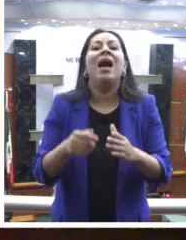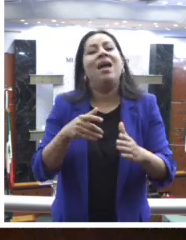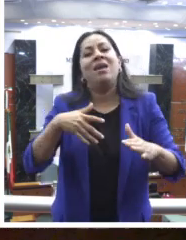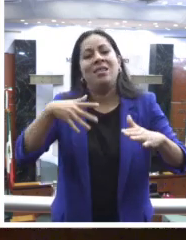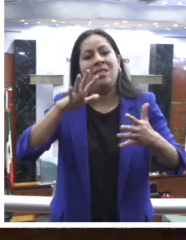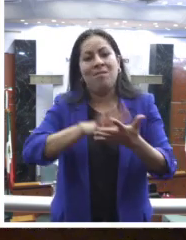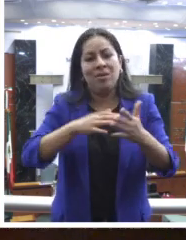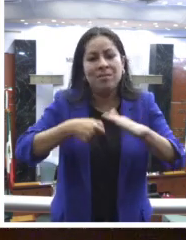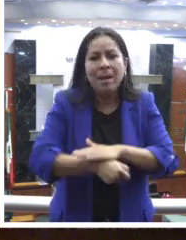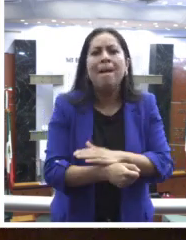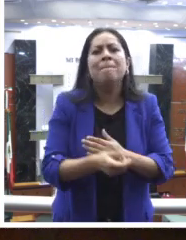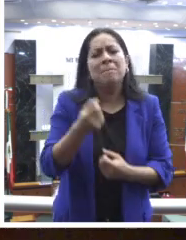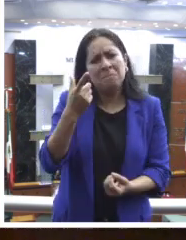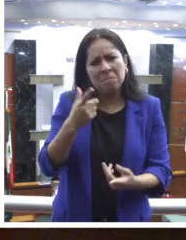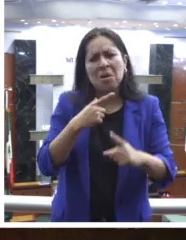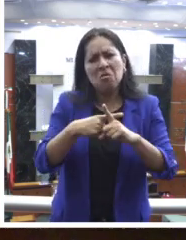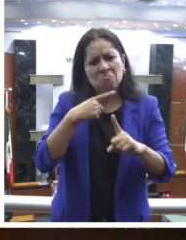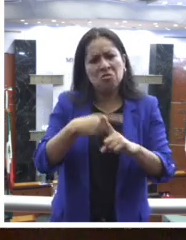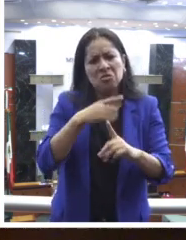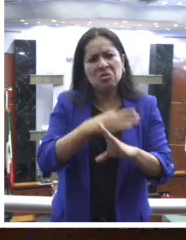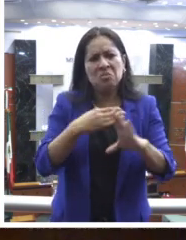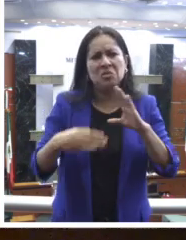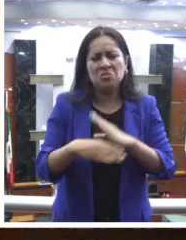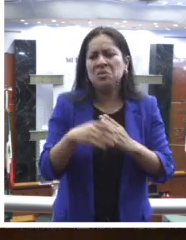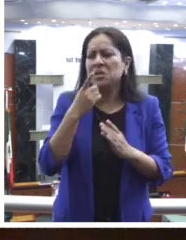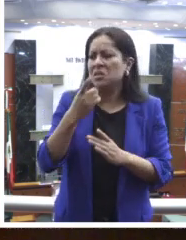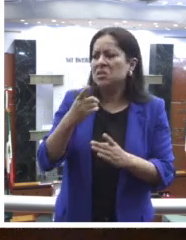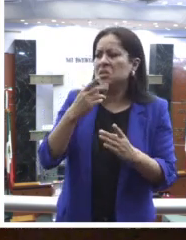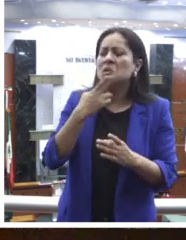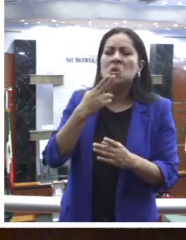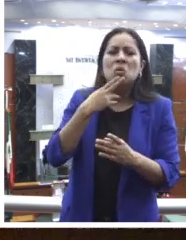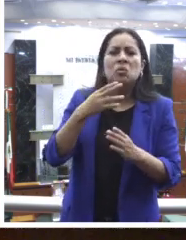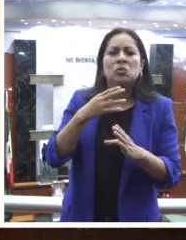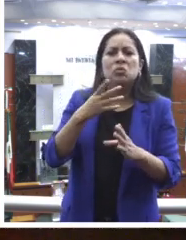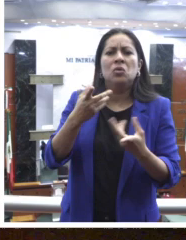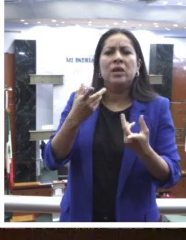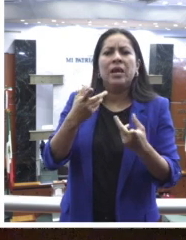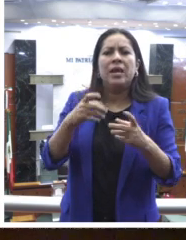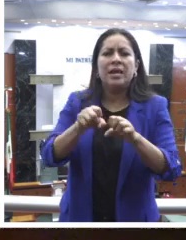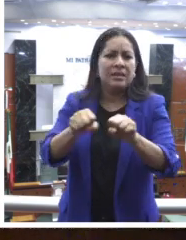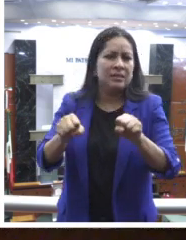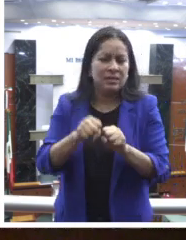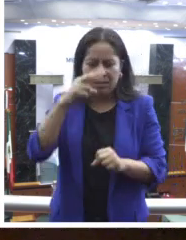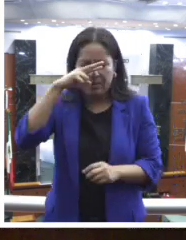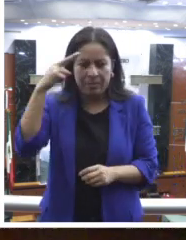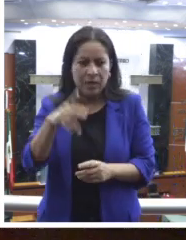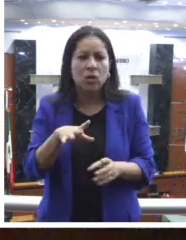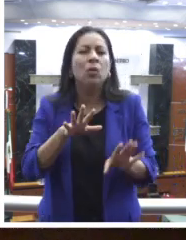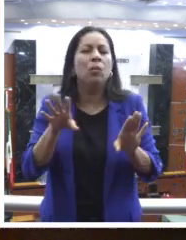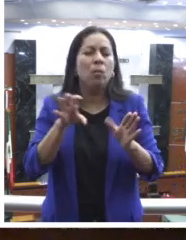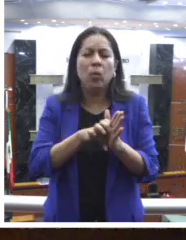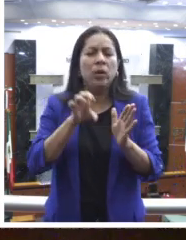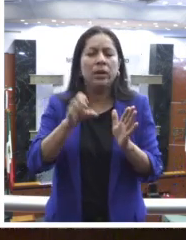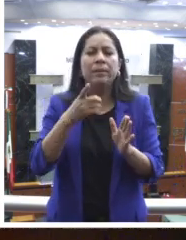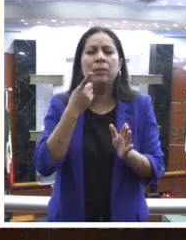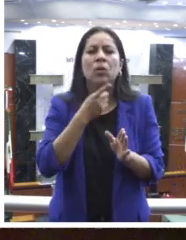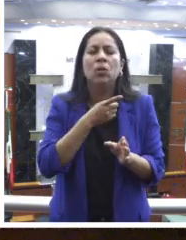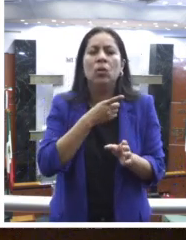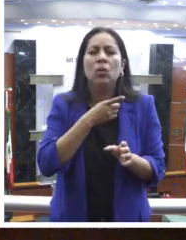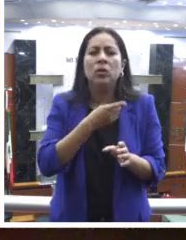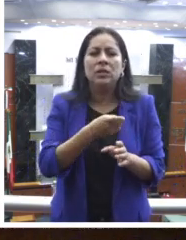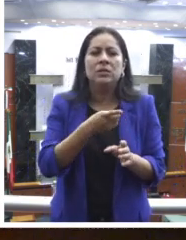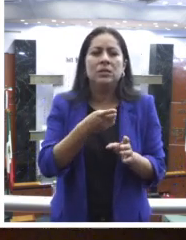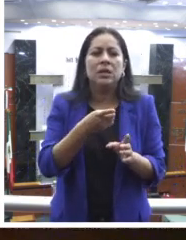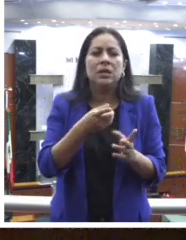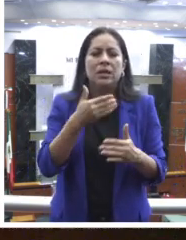tiene varias ventajas que han sido argumentadas Por quienes apoyan su aplicación en el sistema judicial mexicano estas ventajas se centran principalmente en la